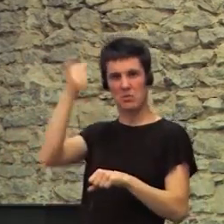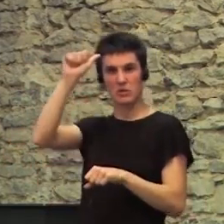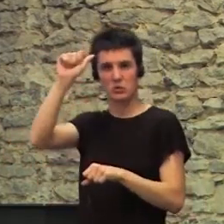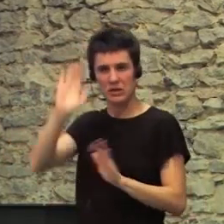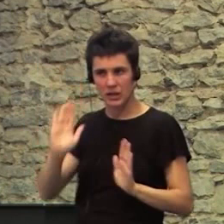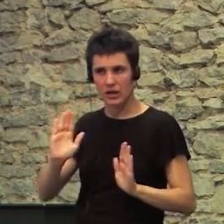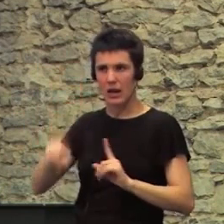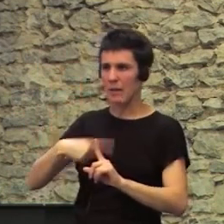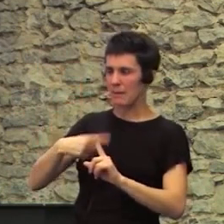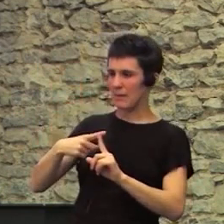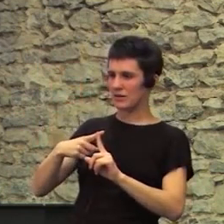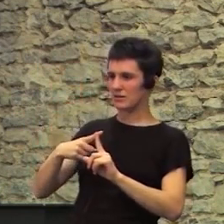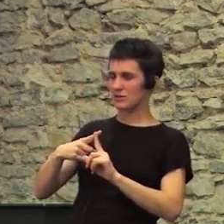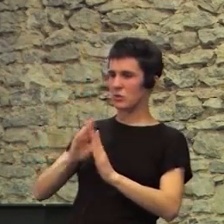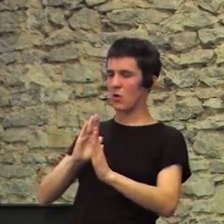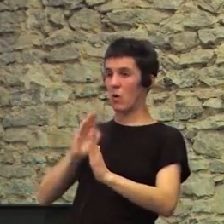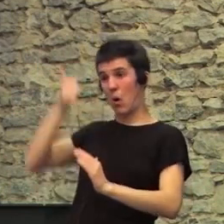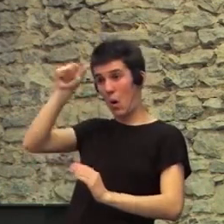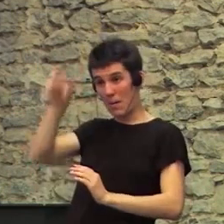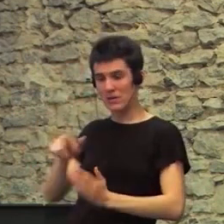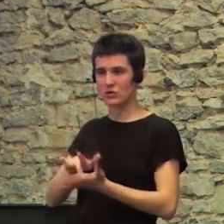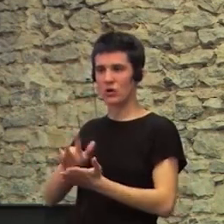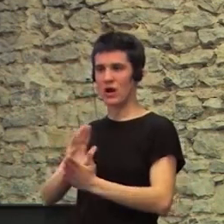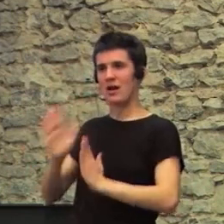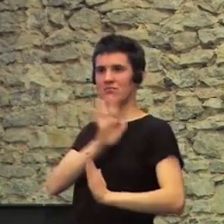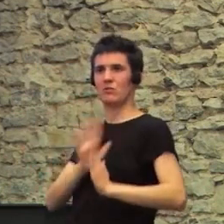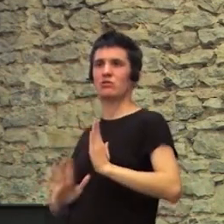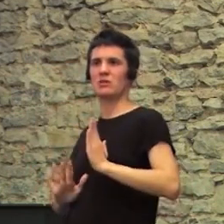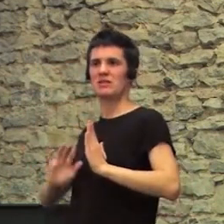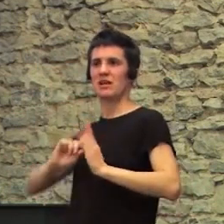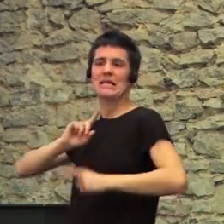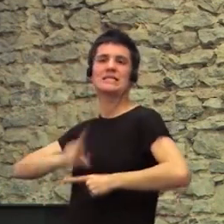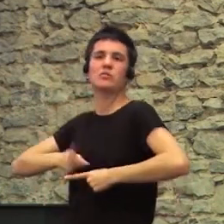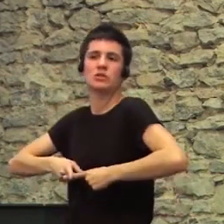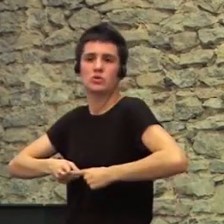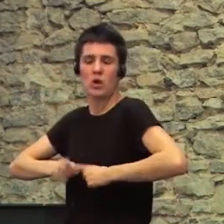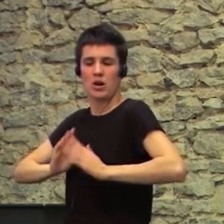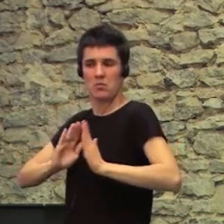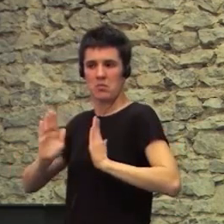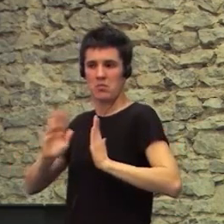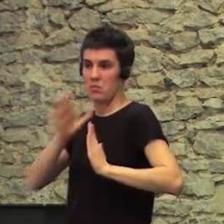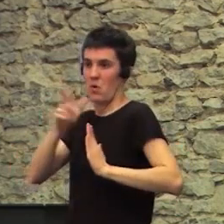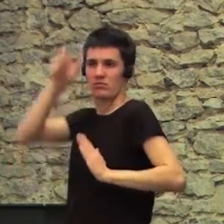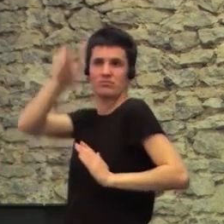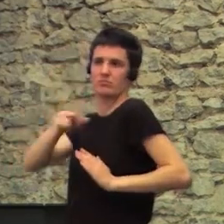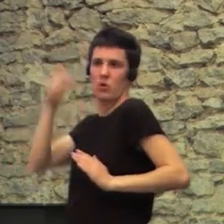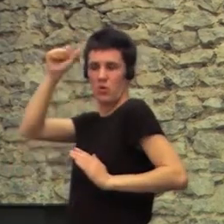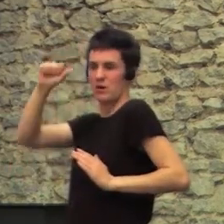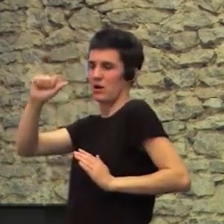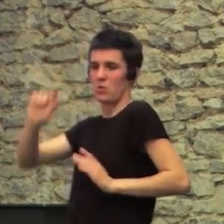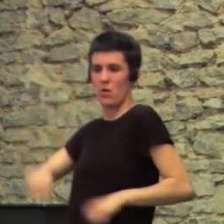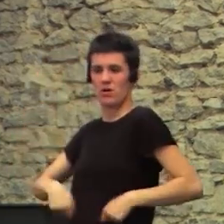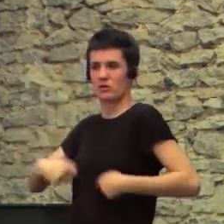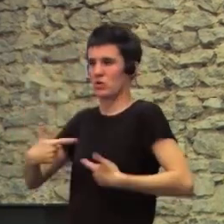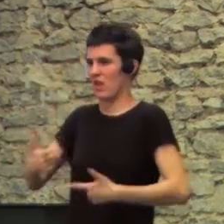homosexualidad episódica en hombres, que se supone que era cuando los hombres que no pueden controlar su naturaleza pues